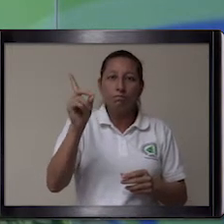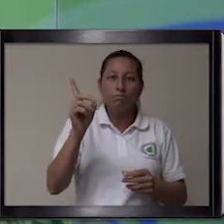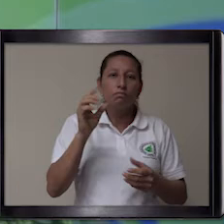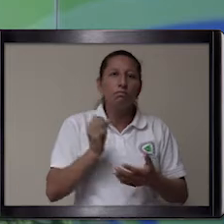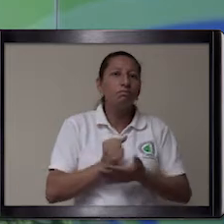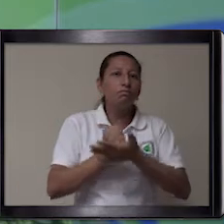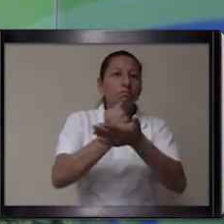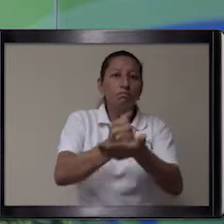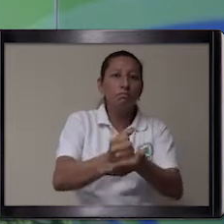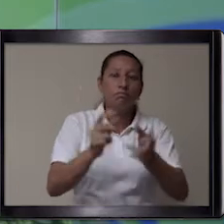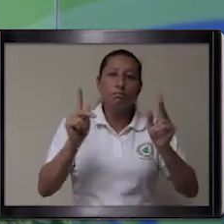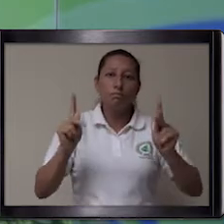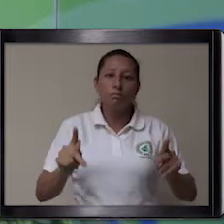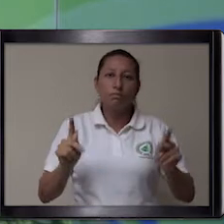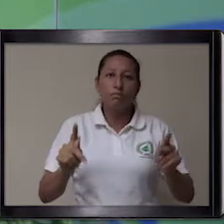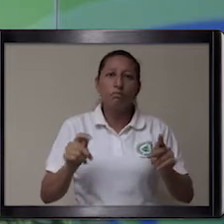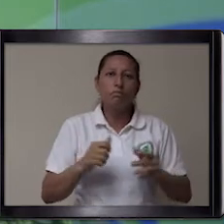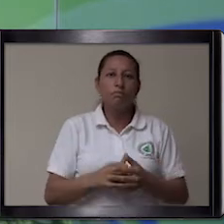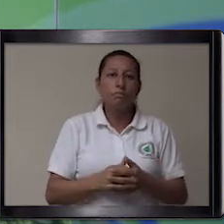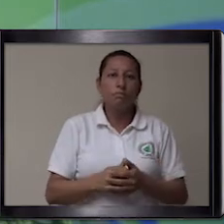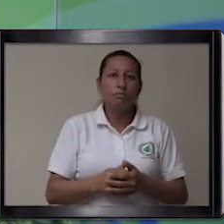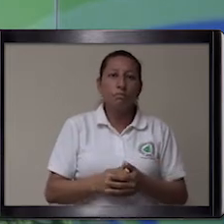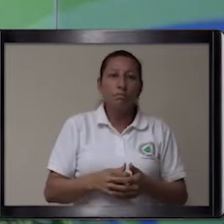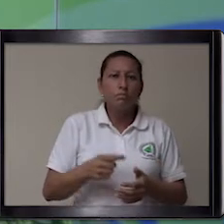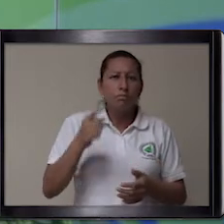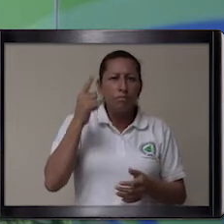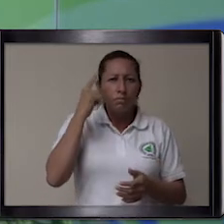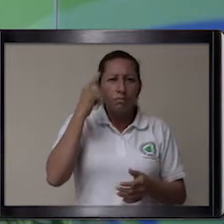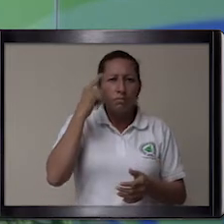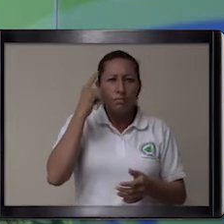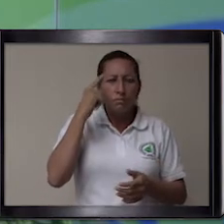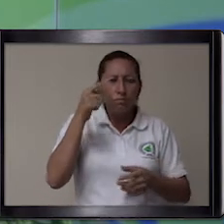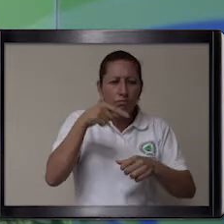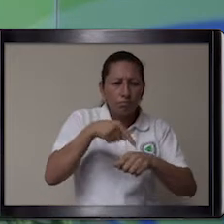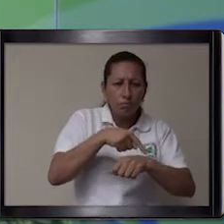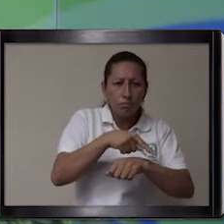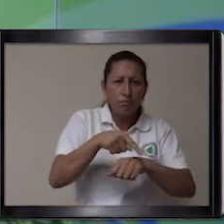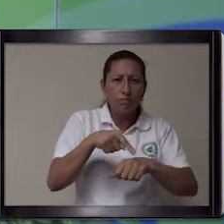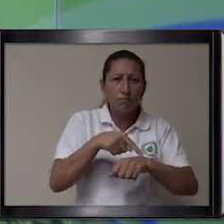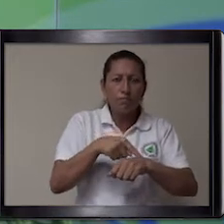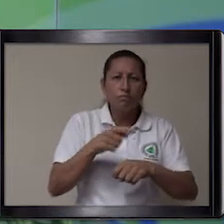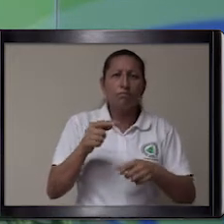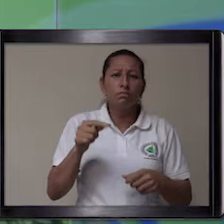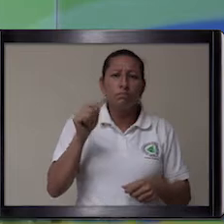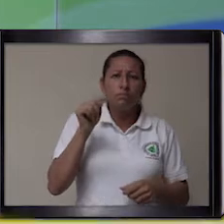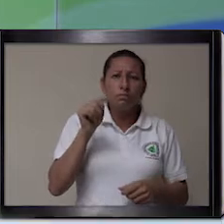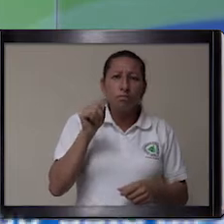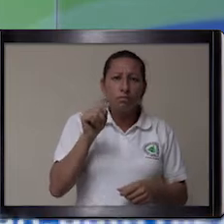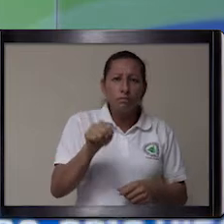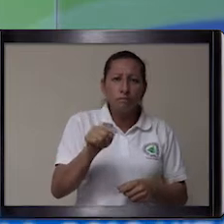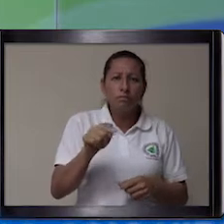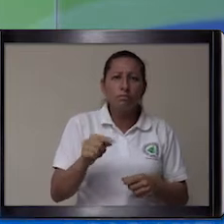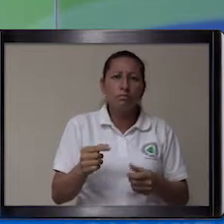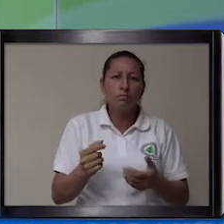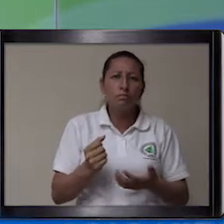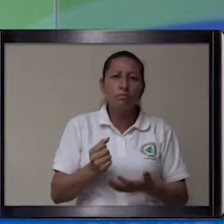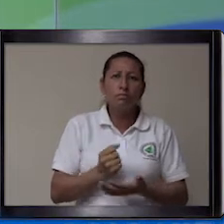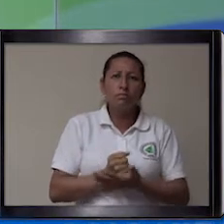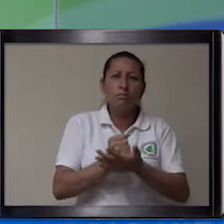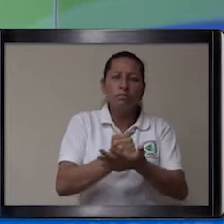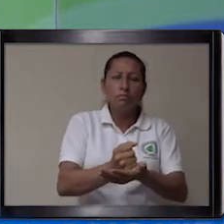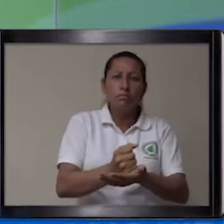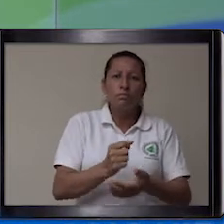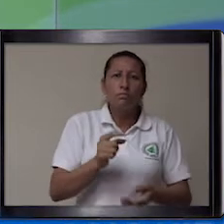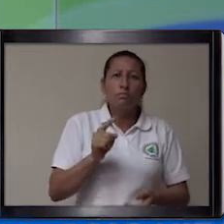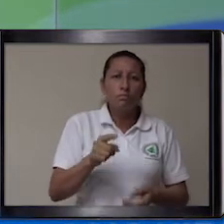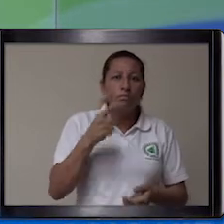decirle. Sí. ¿Cómo funcionan y qué factores ustedes miden para determinar que en X zona va a